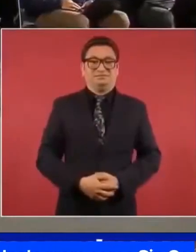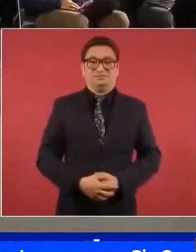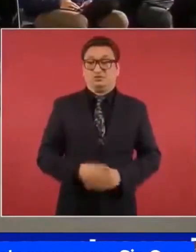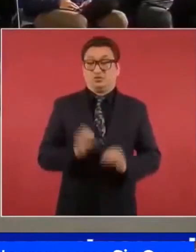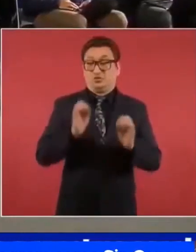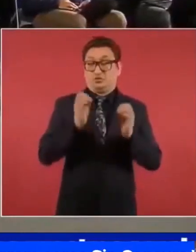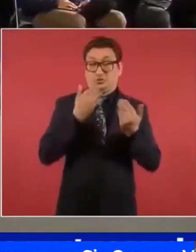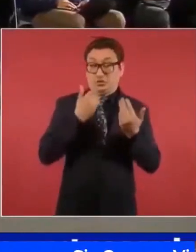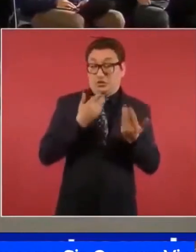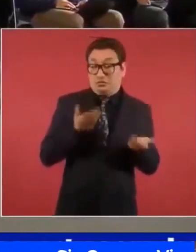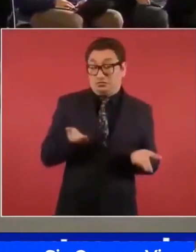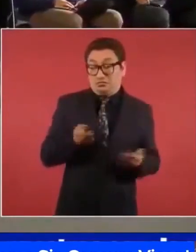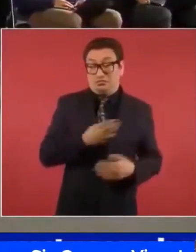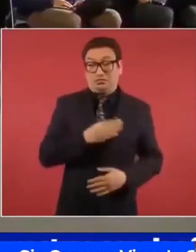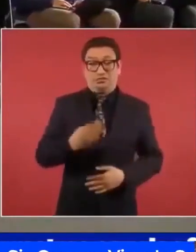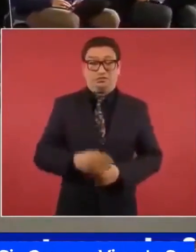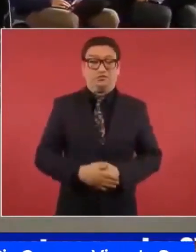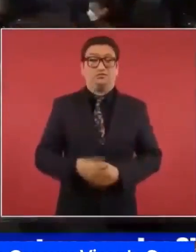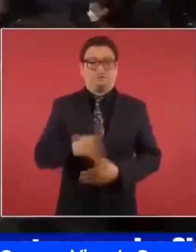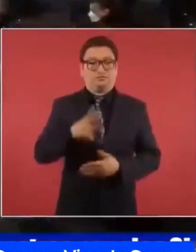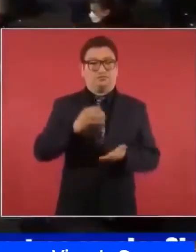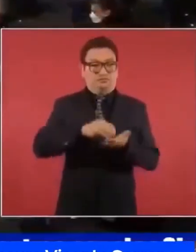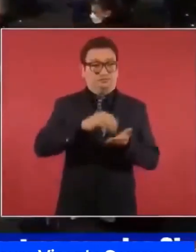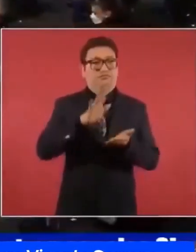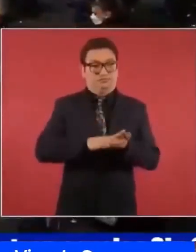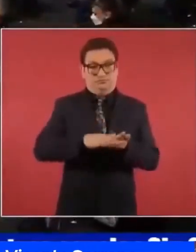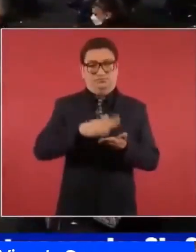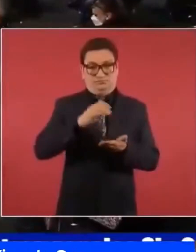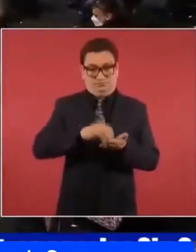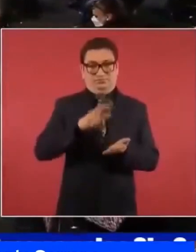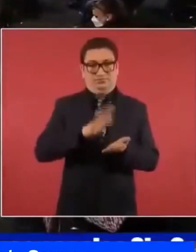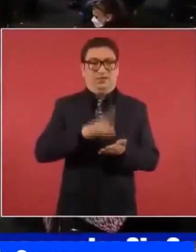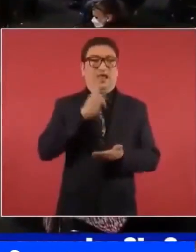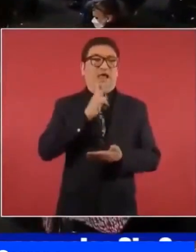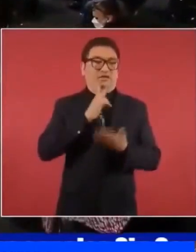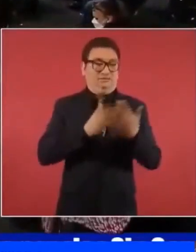Ahí, bueno, tomo en cuenta la propuesta.